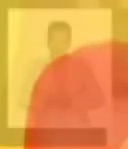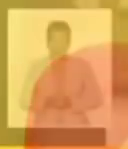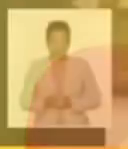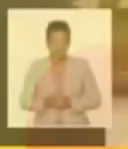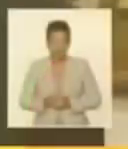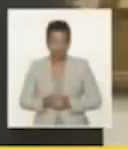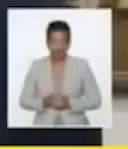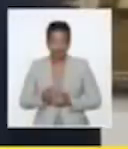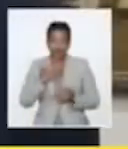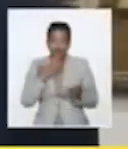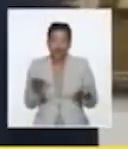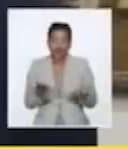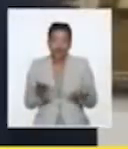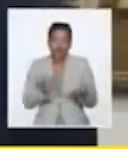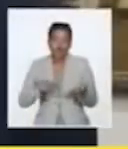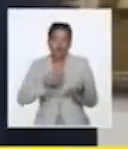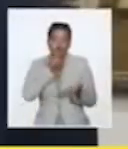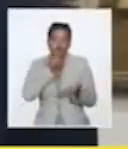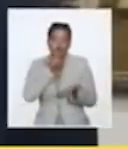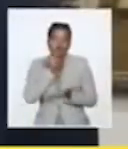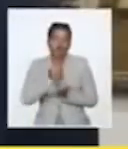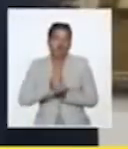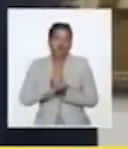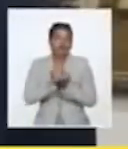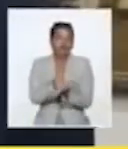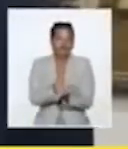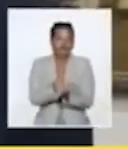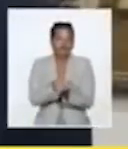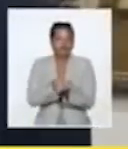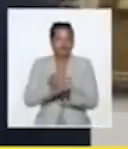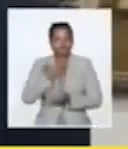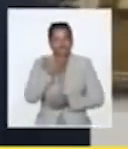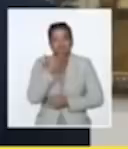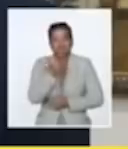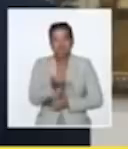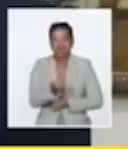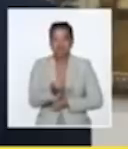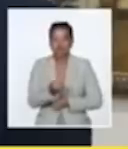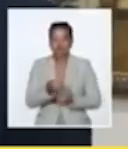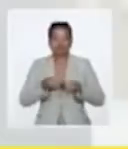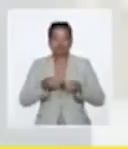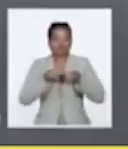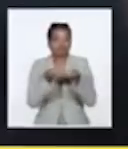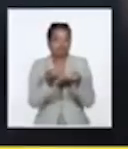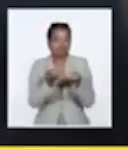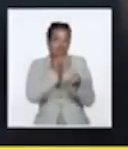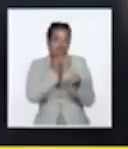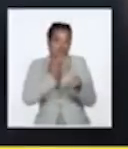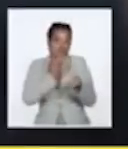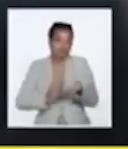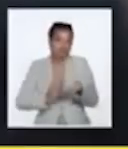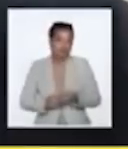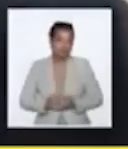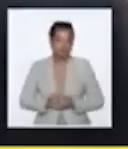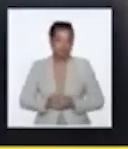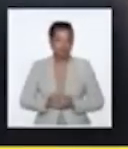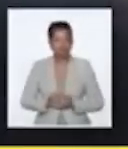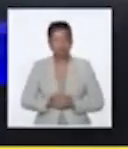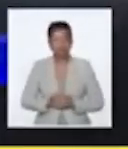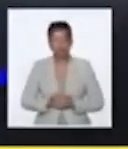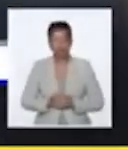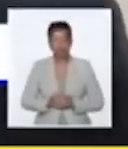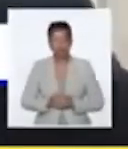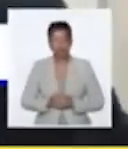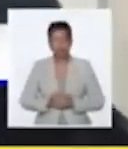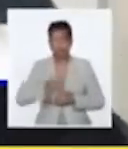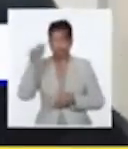dice. Nosotros podemos coadyuvar a un mejoramiento de estas condiciones de entrega de alimentos y suministro. Bloqueo